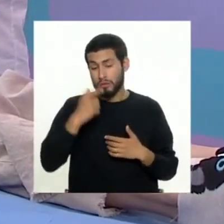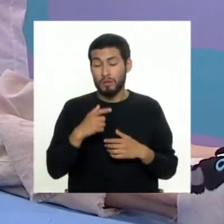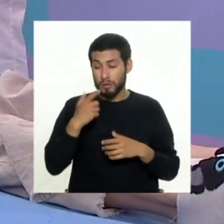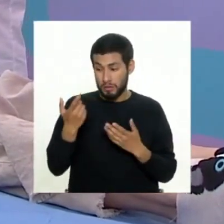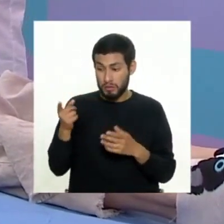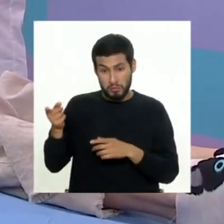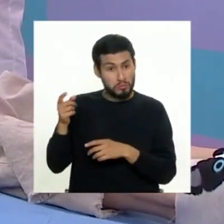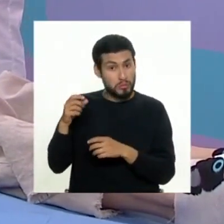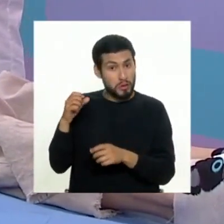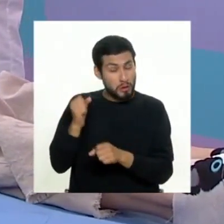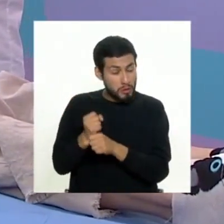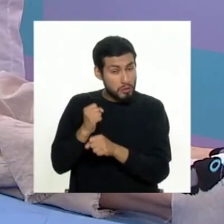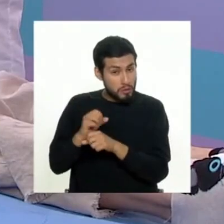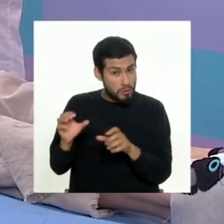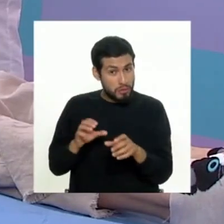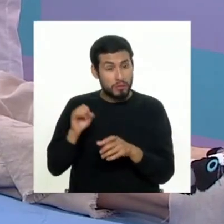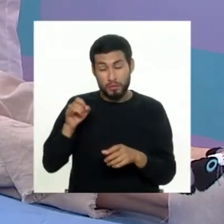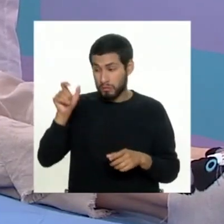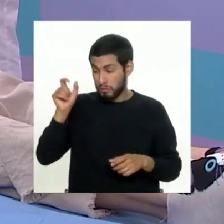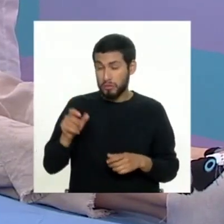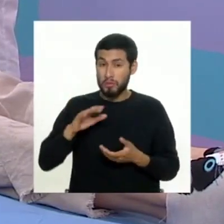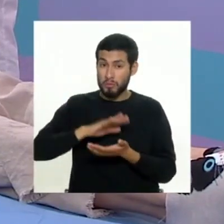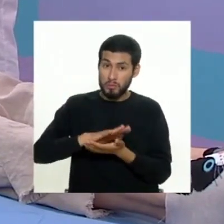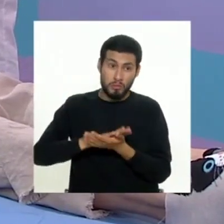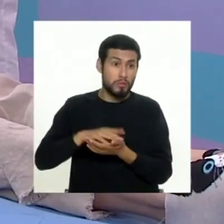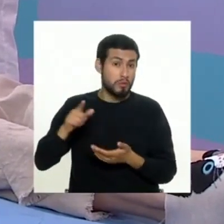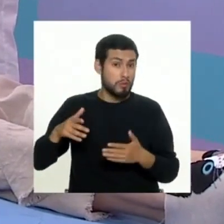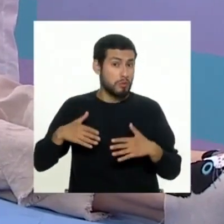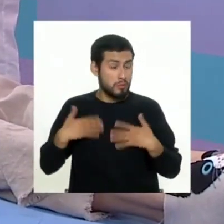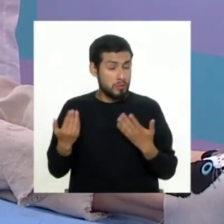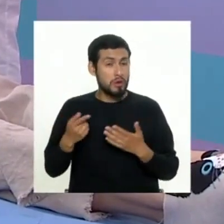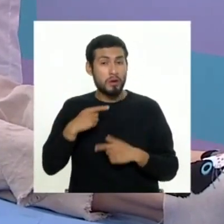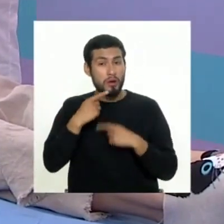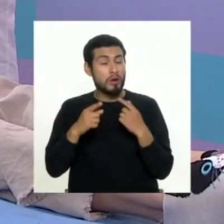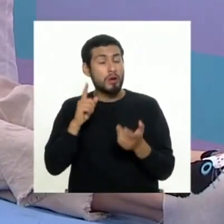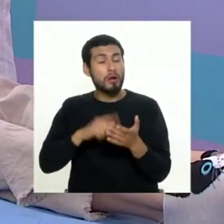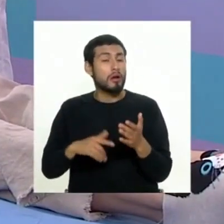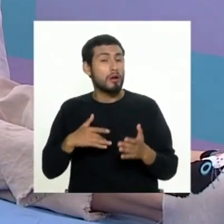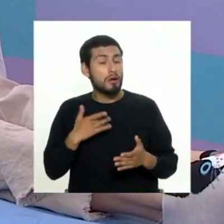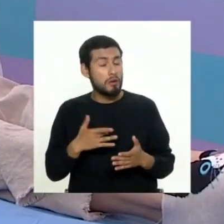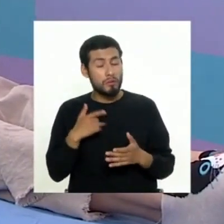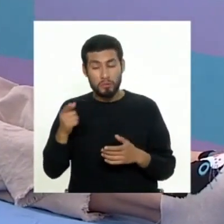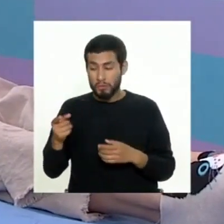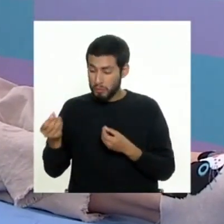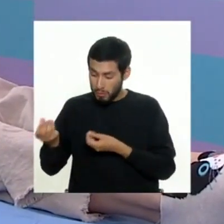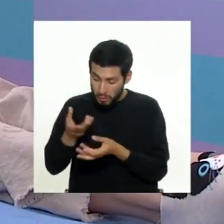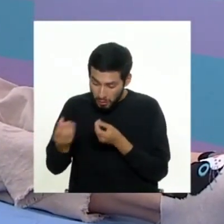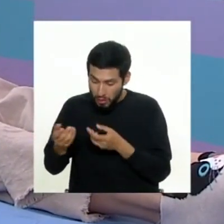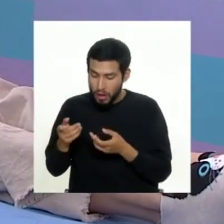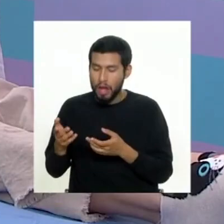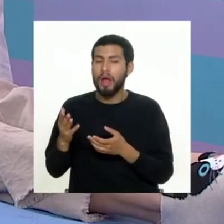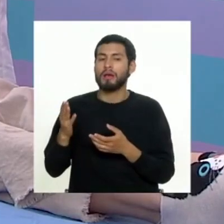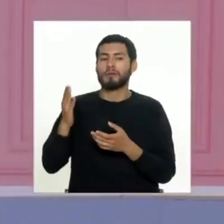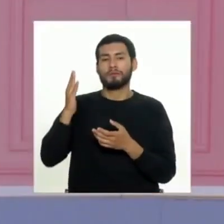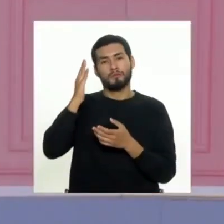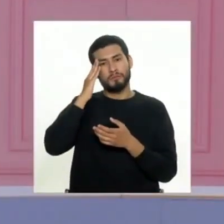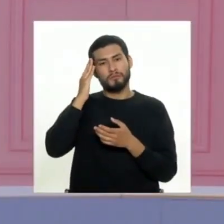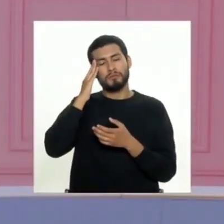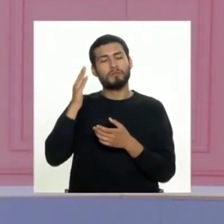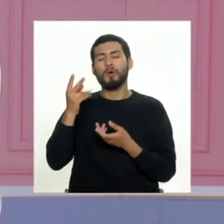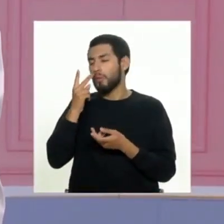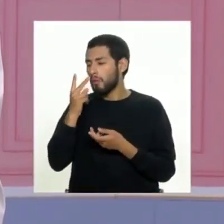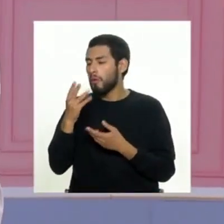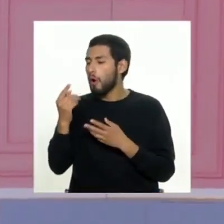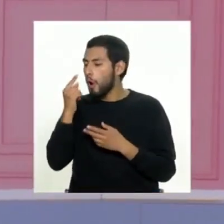colabora, ¿no? Si es un paciente tranquilo y que nos puede decir qué es lo que está sintiendo en ese momento y nosotros ver cómo están